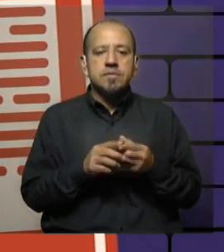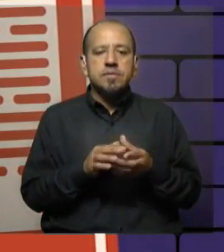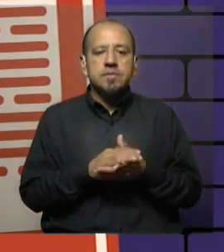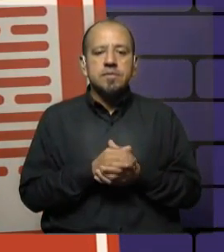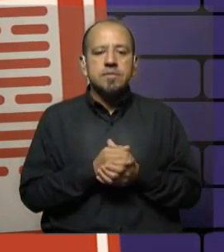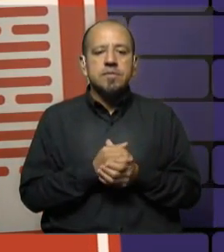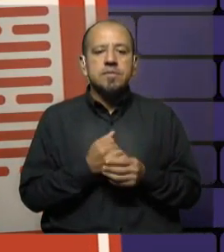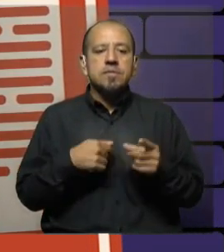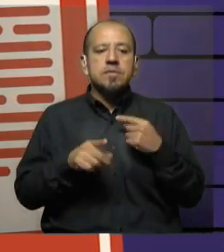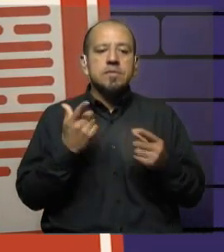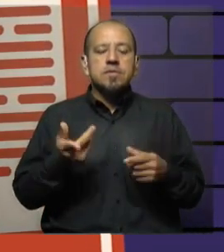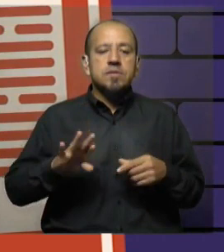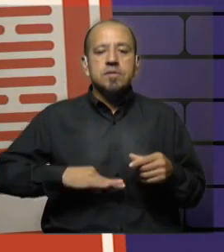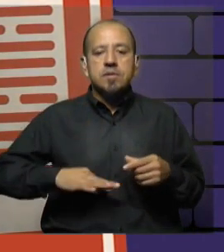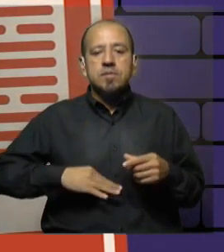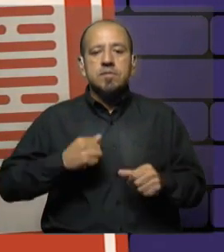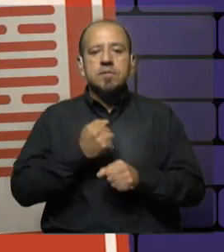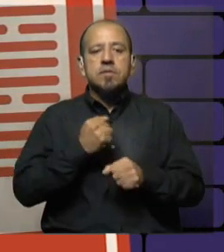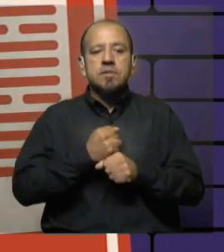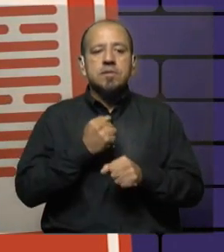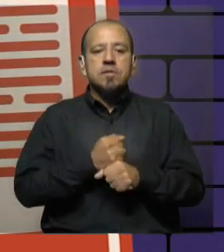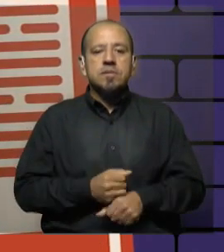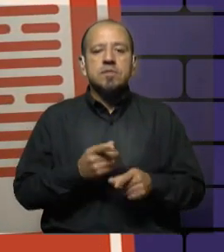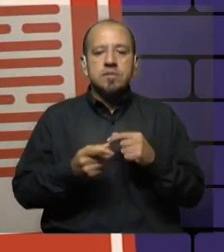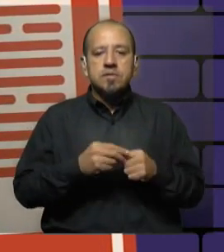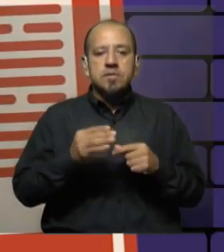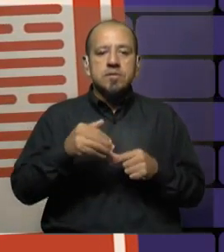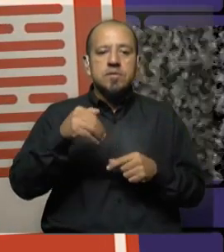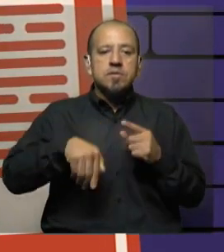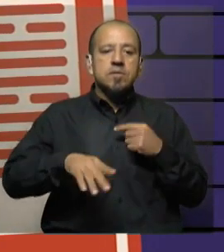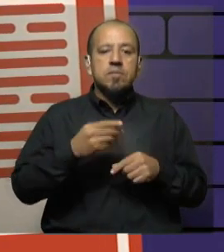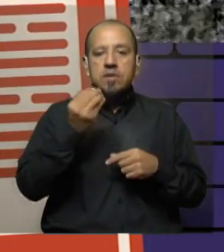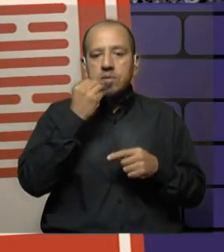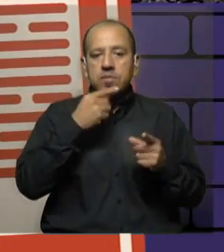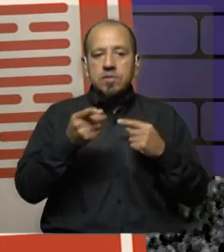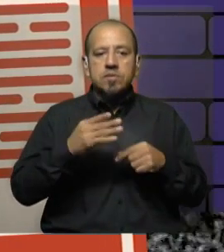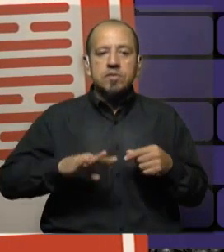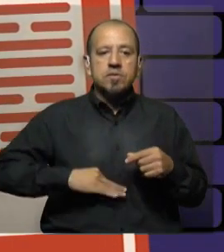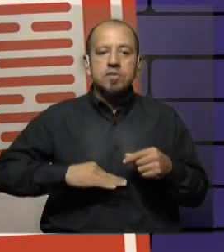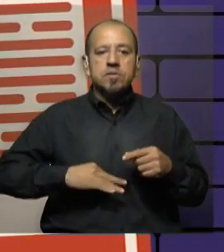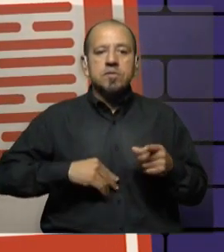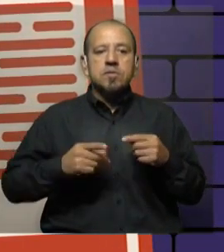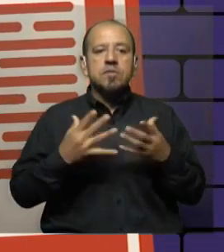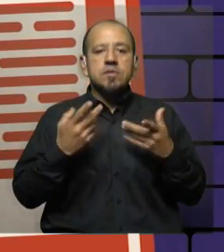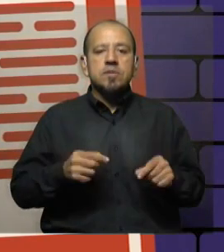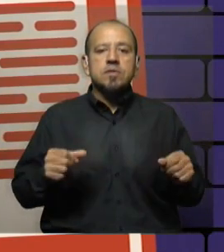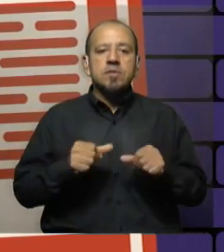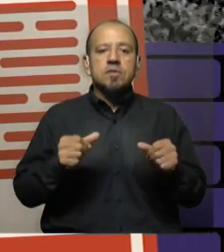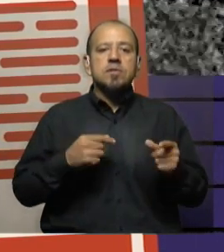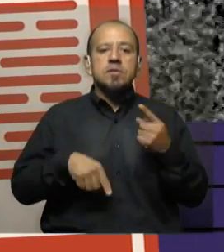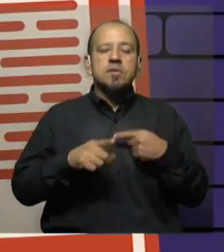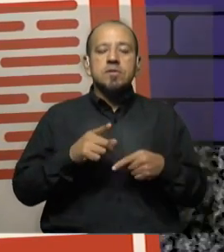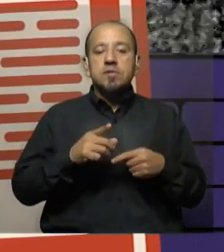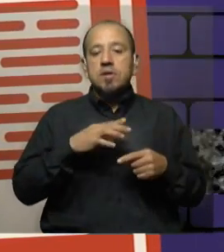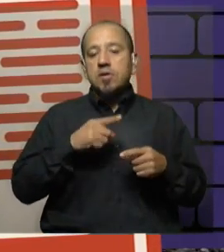cansado de pasar hambre decidió trabajar en donde hubiera Murphy buscando las razones de su hambre si su abrir los registros akáshicos Diego